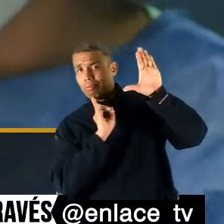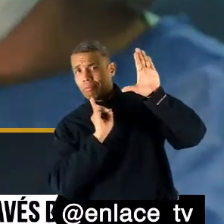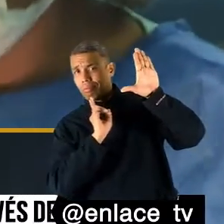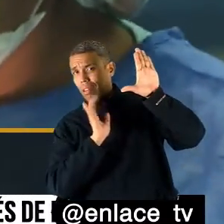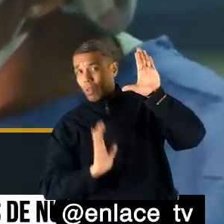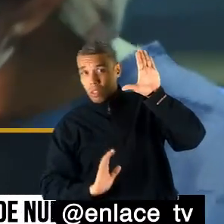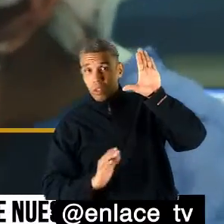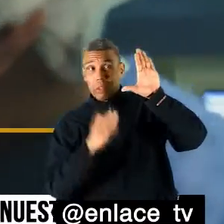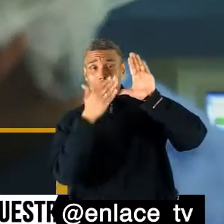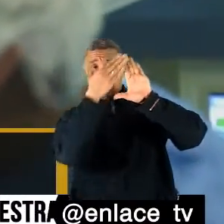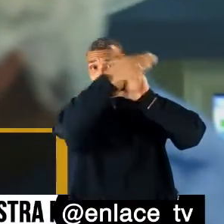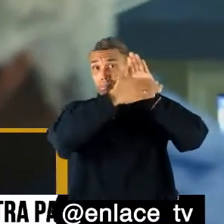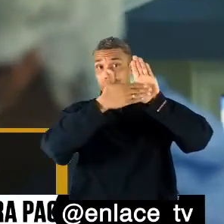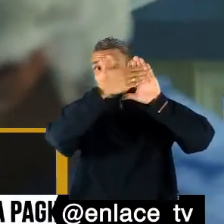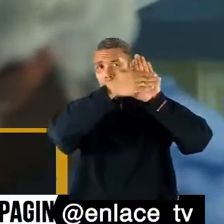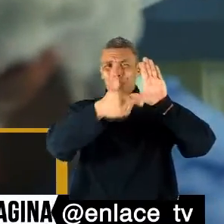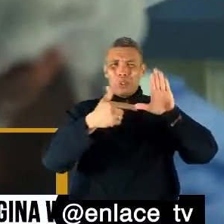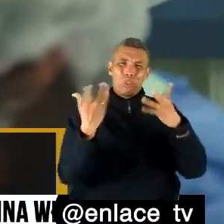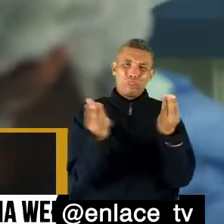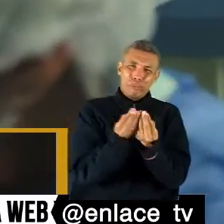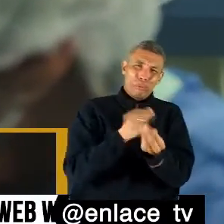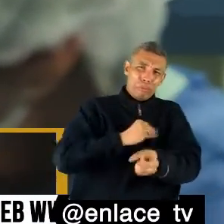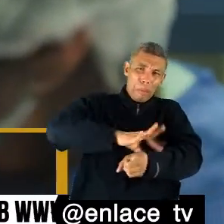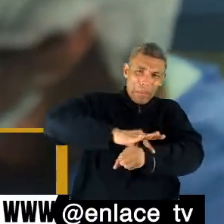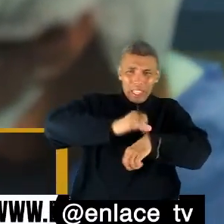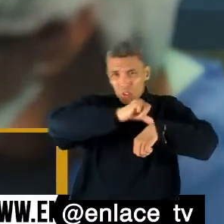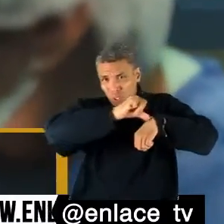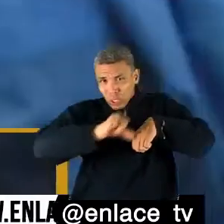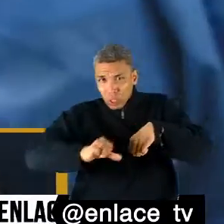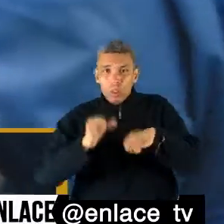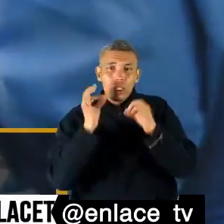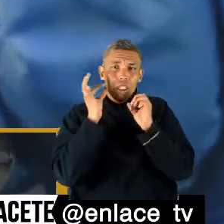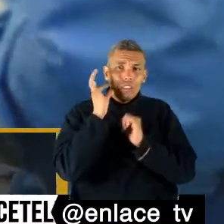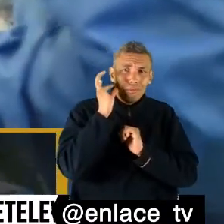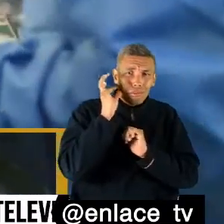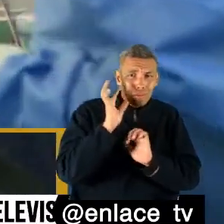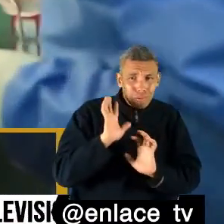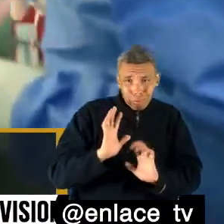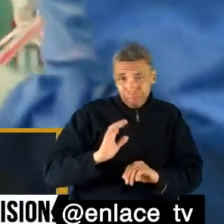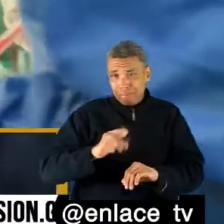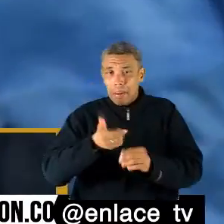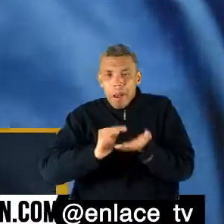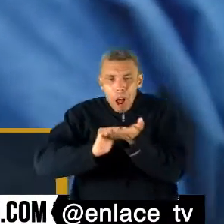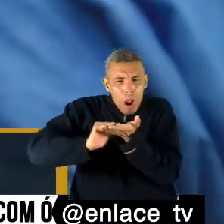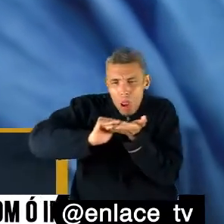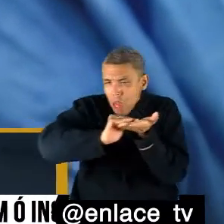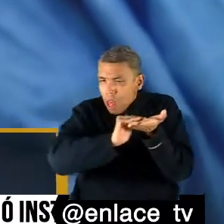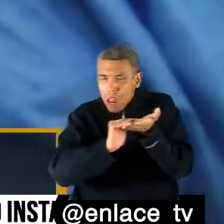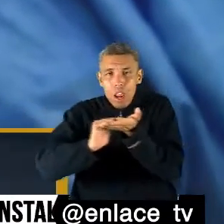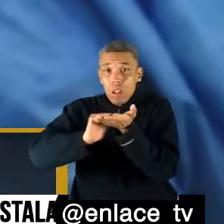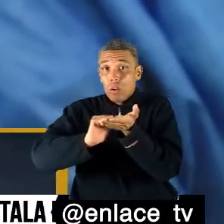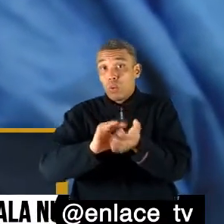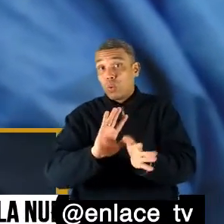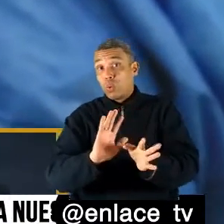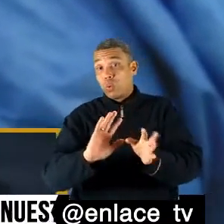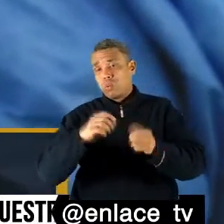personal entrenado, capacitado y médicos especialistas para la corrección de esta clase de